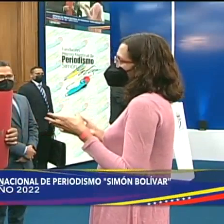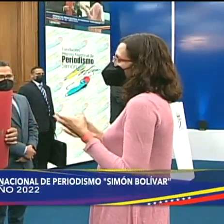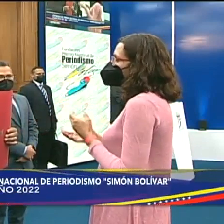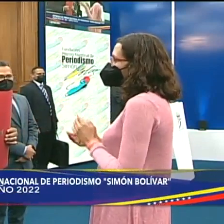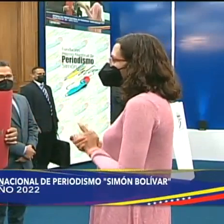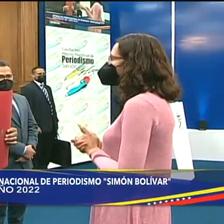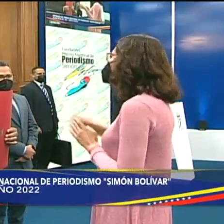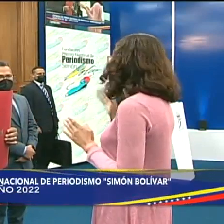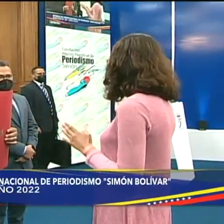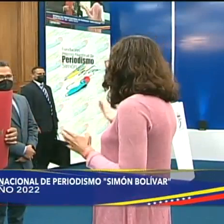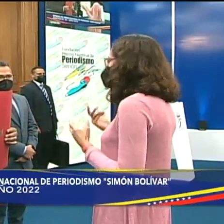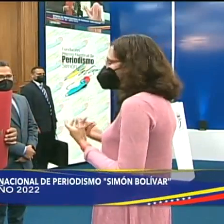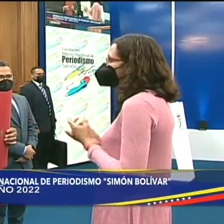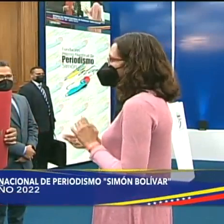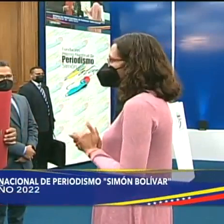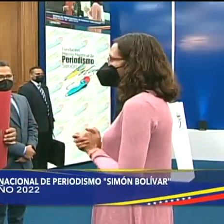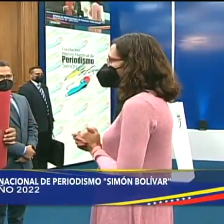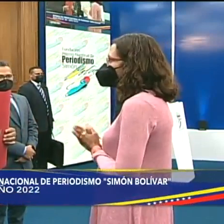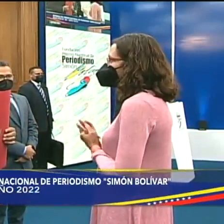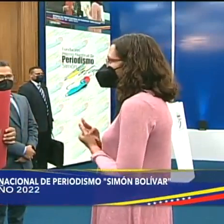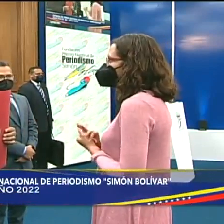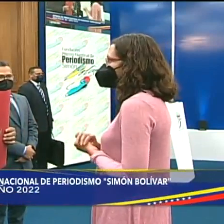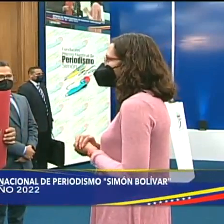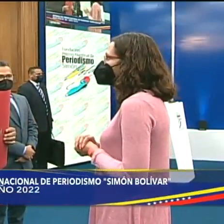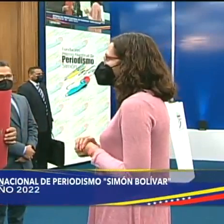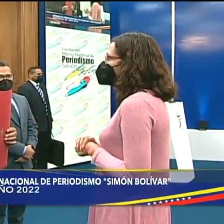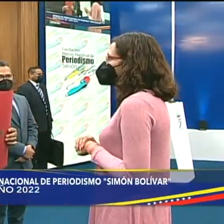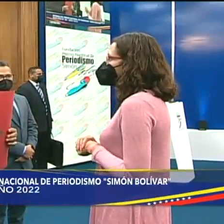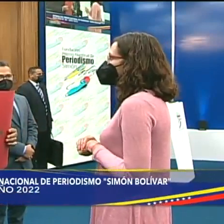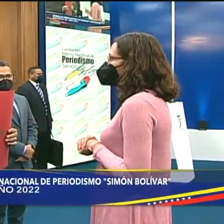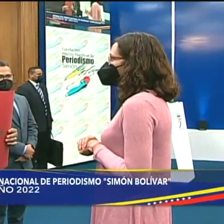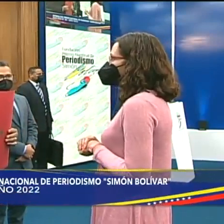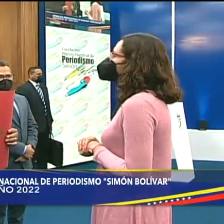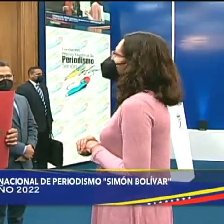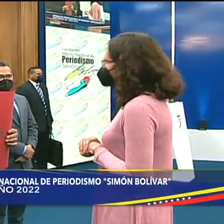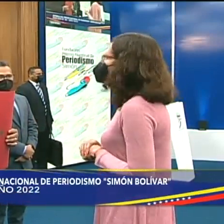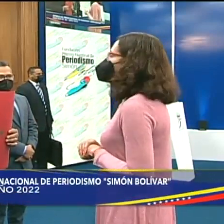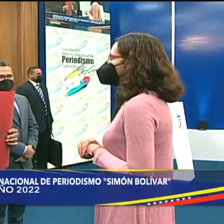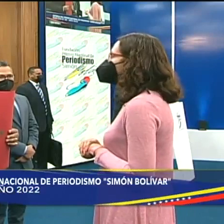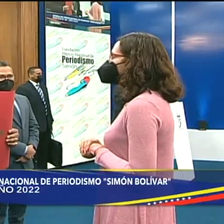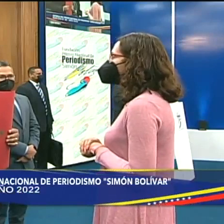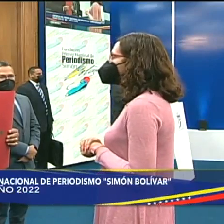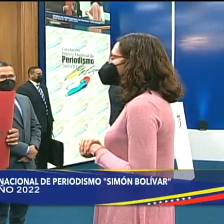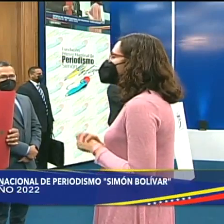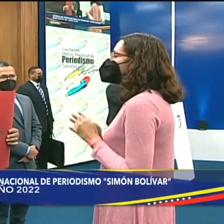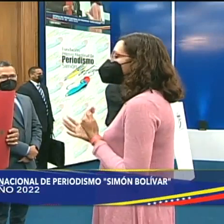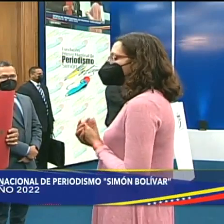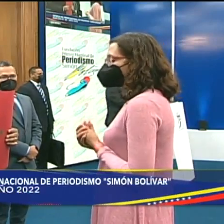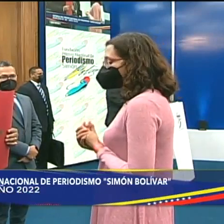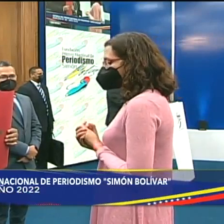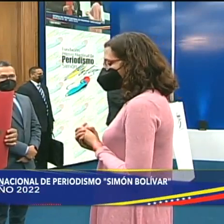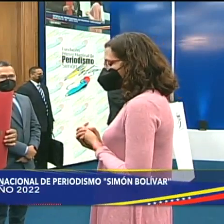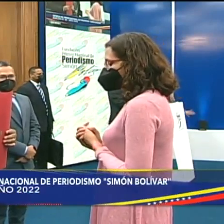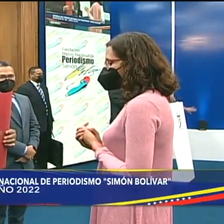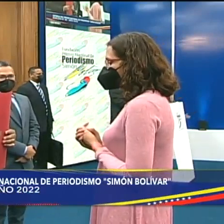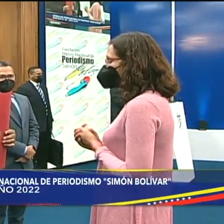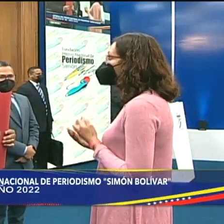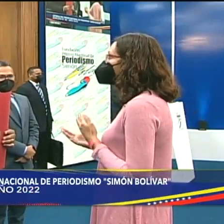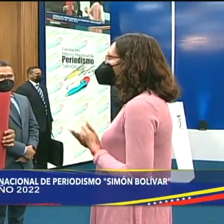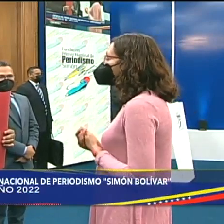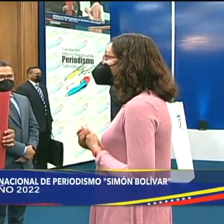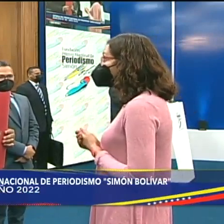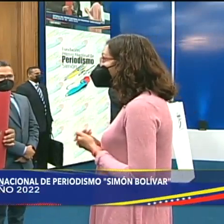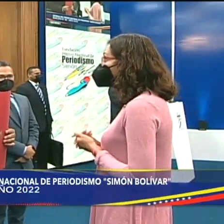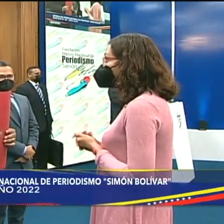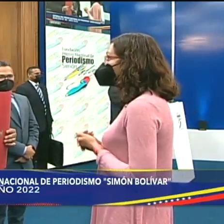el tratamiento que los medios de América del Sur le dieron entonces a Venezuela durante lo que ha sido esta guerra